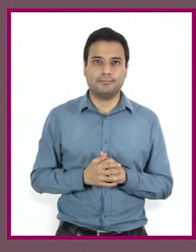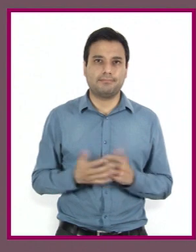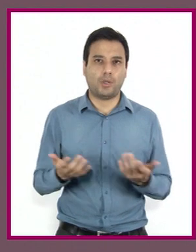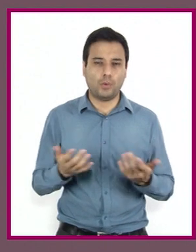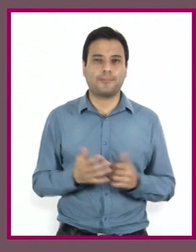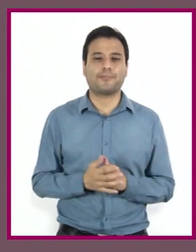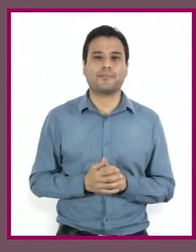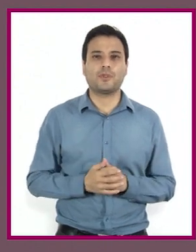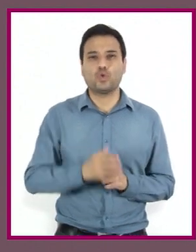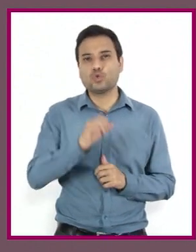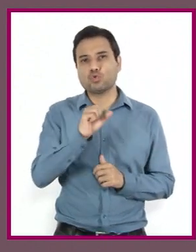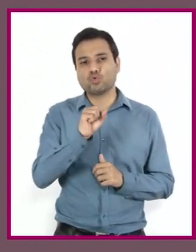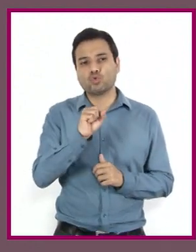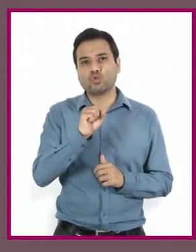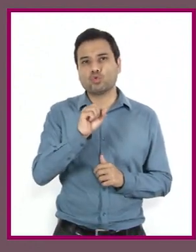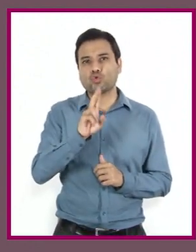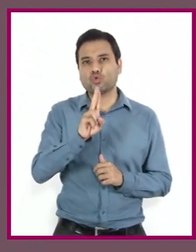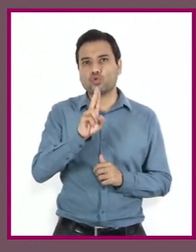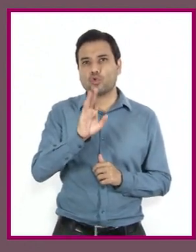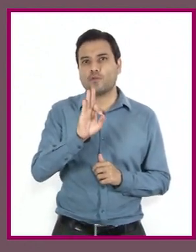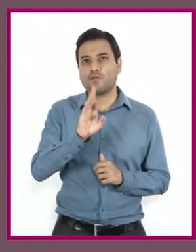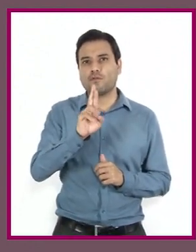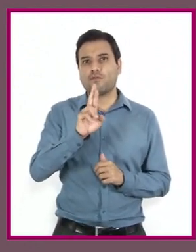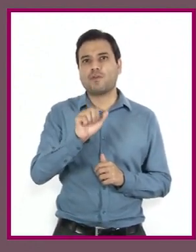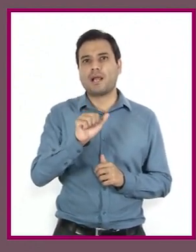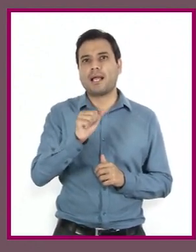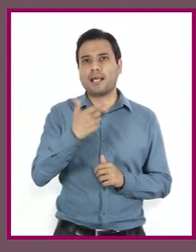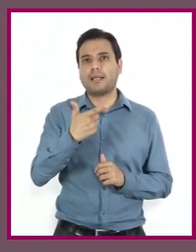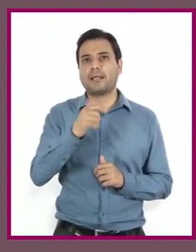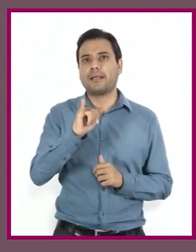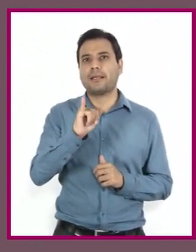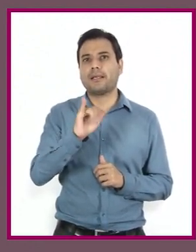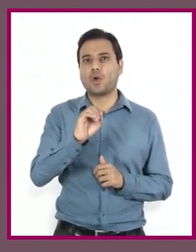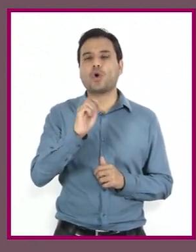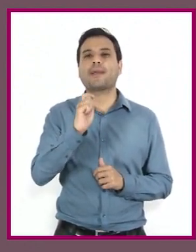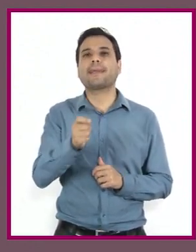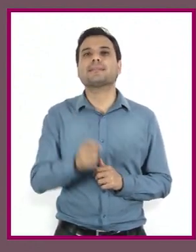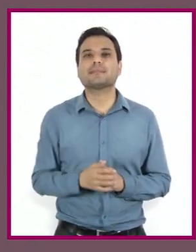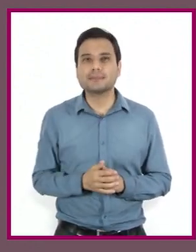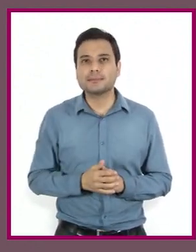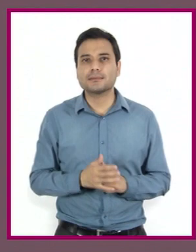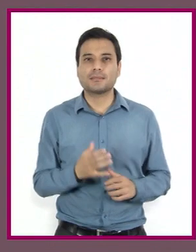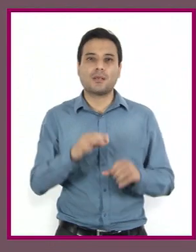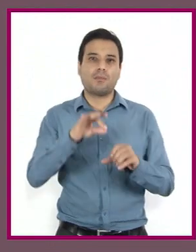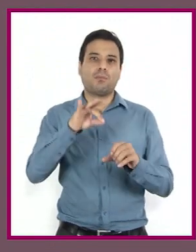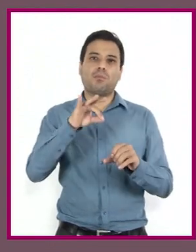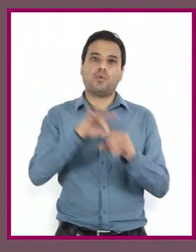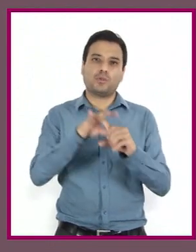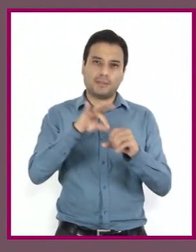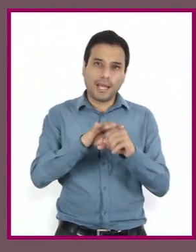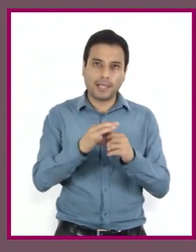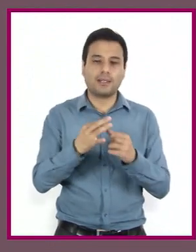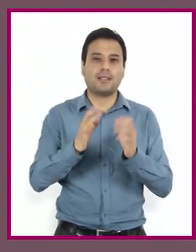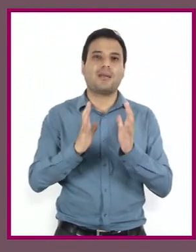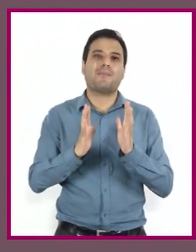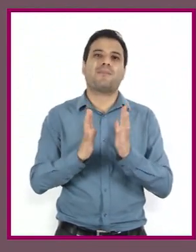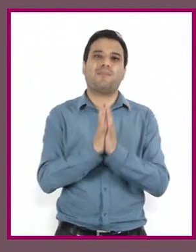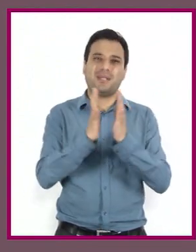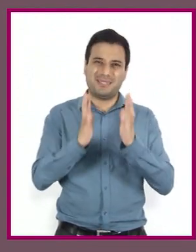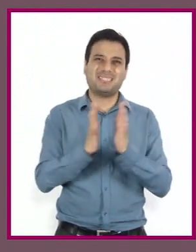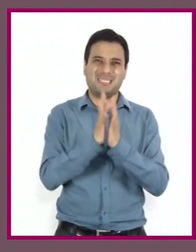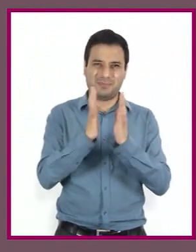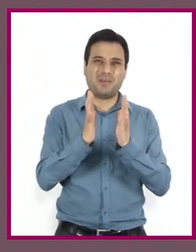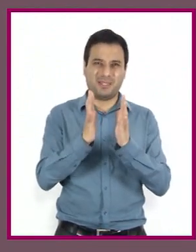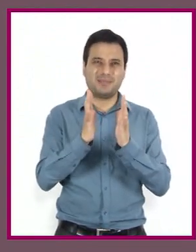el derecho que tenemos de votar y participar. El voto es la expresión pública o secreta de